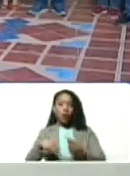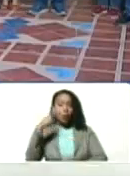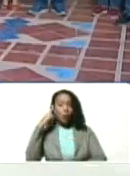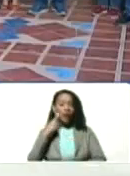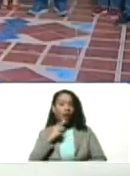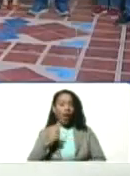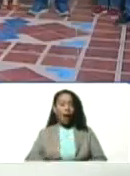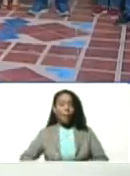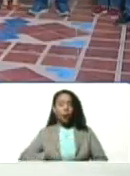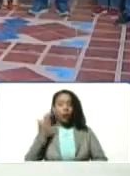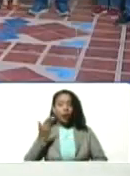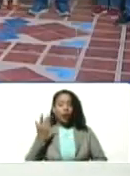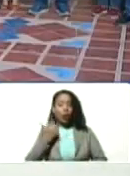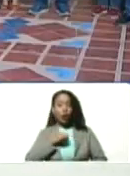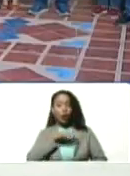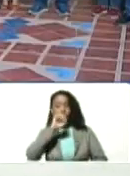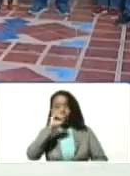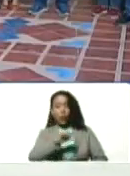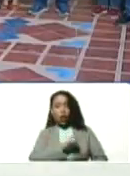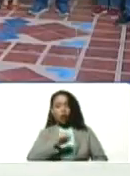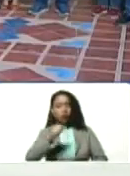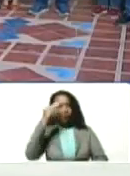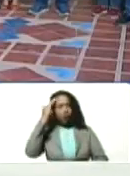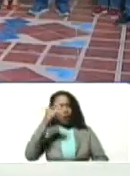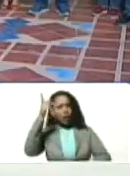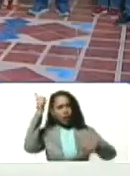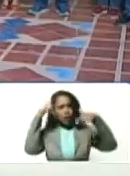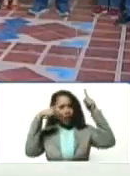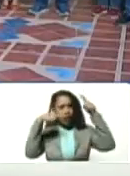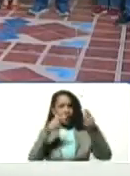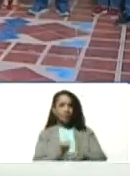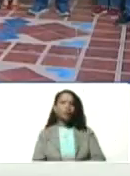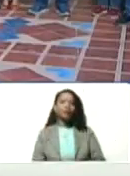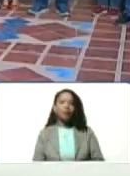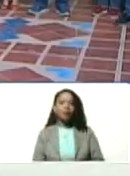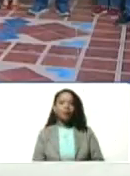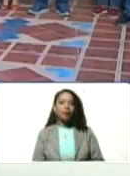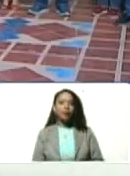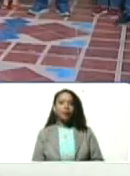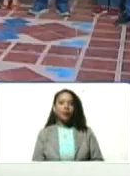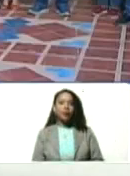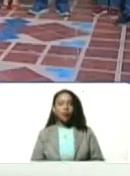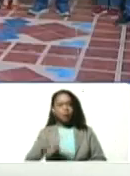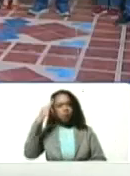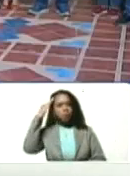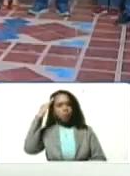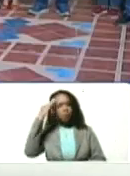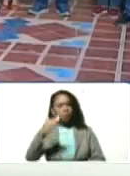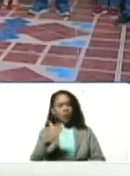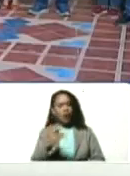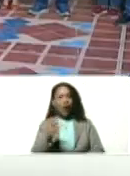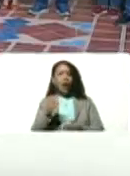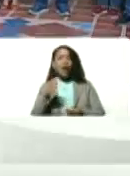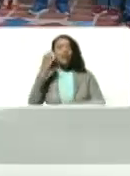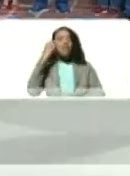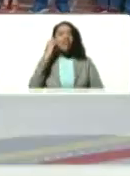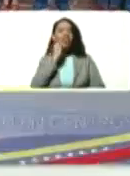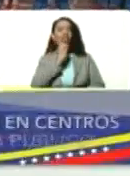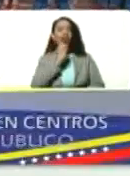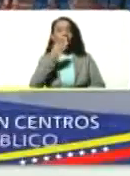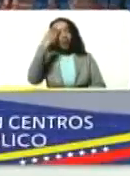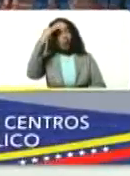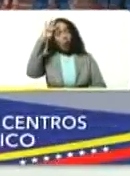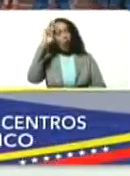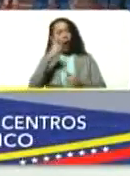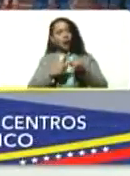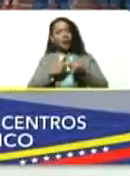bolivariana fundadas por nuestro amado comandante Hugo Rafael Chávez Frías y el comandante Fidel Castro